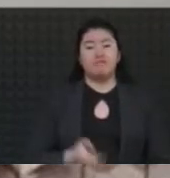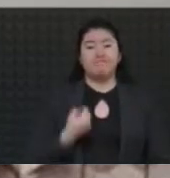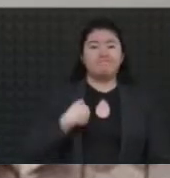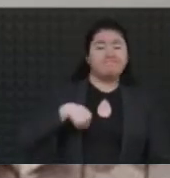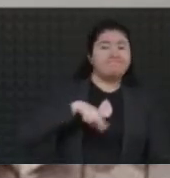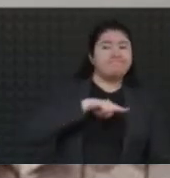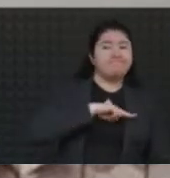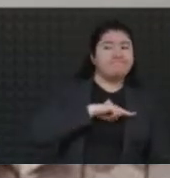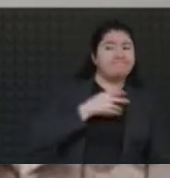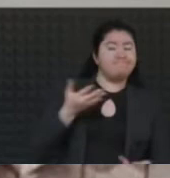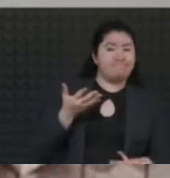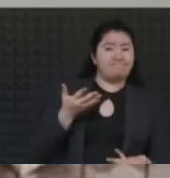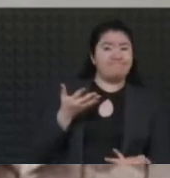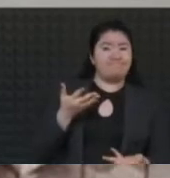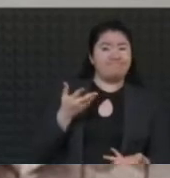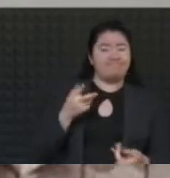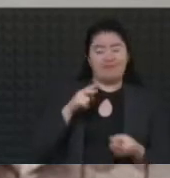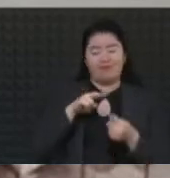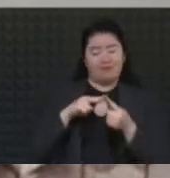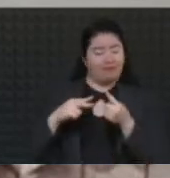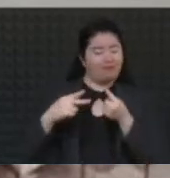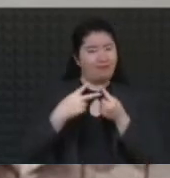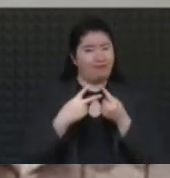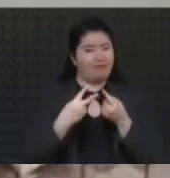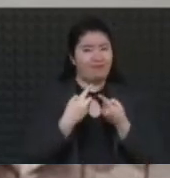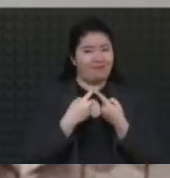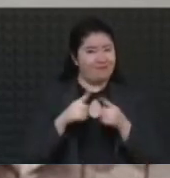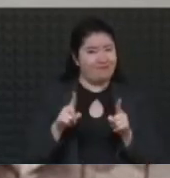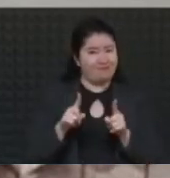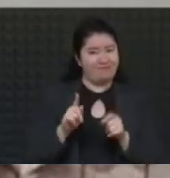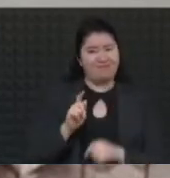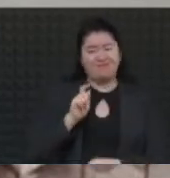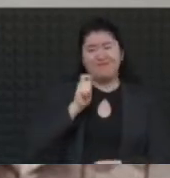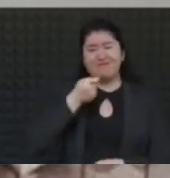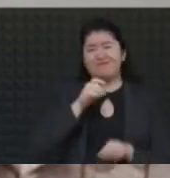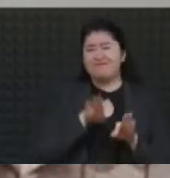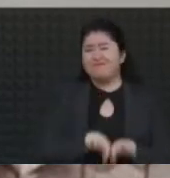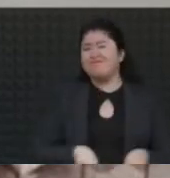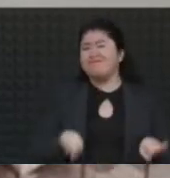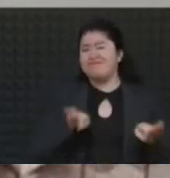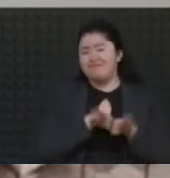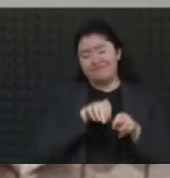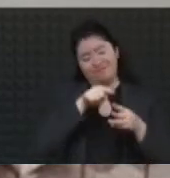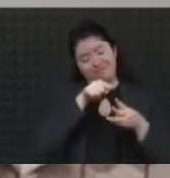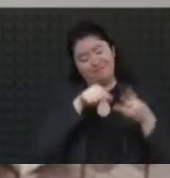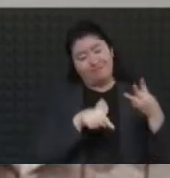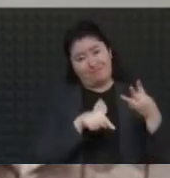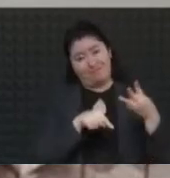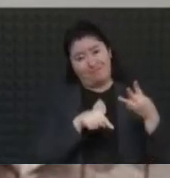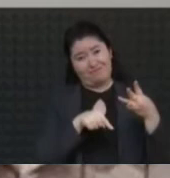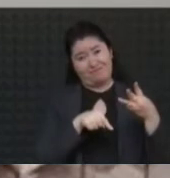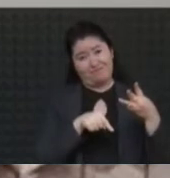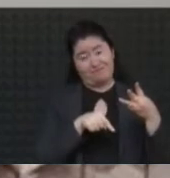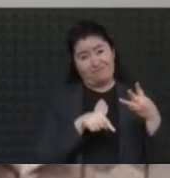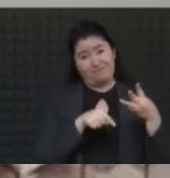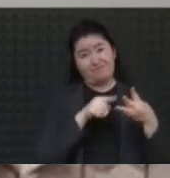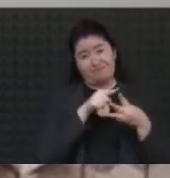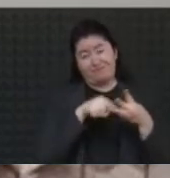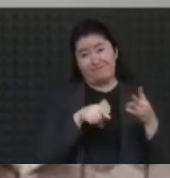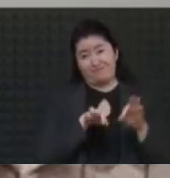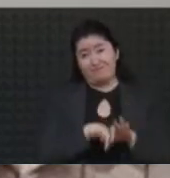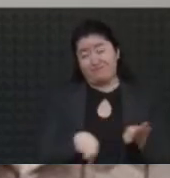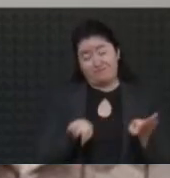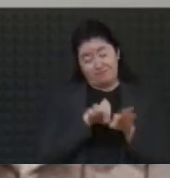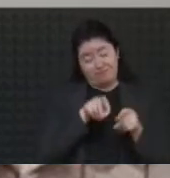nosotros venimos de un movimiento en donde hay 3 máximas para nosotros, por encima de todo: